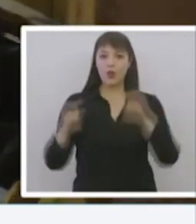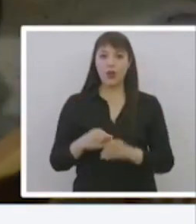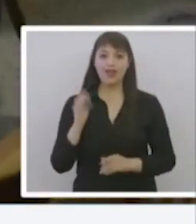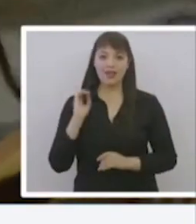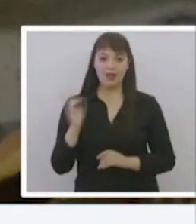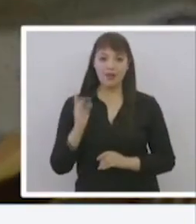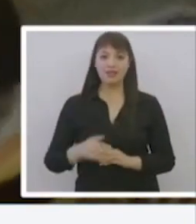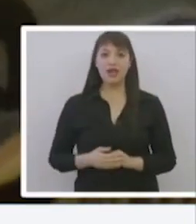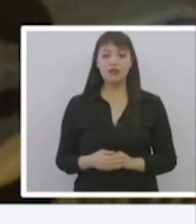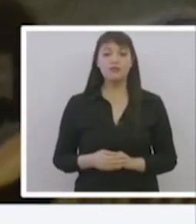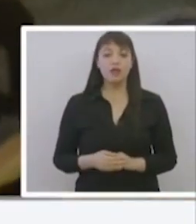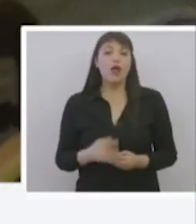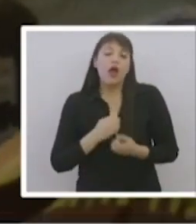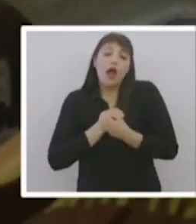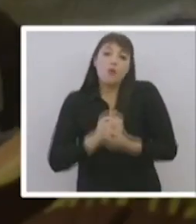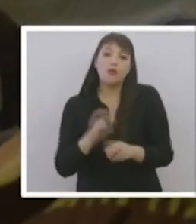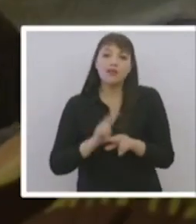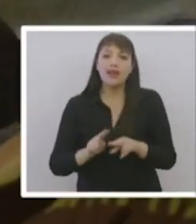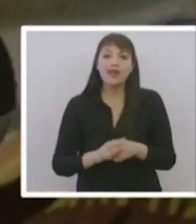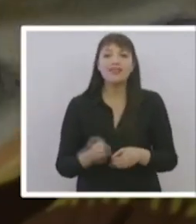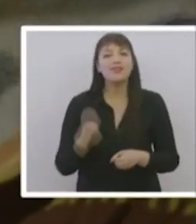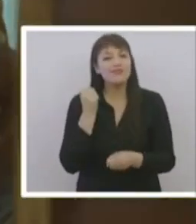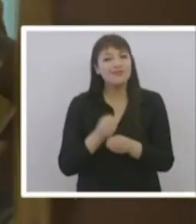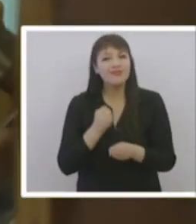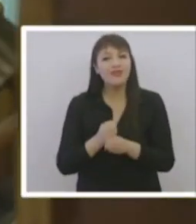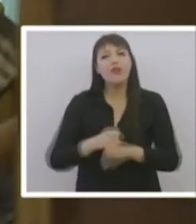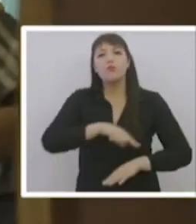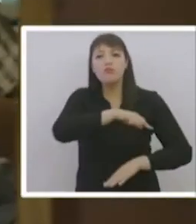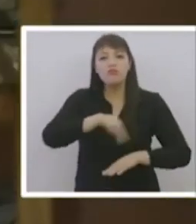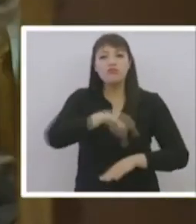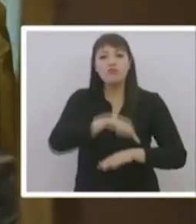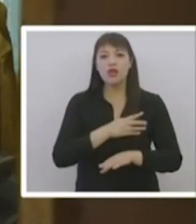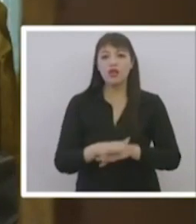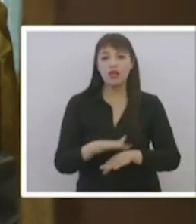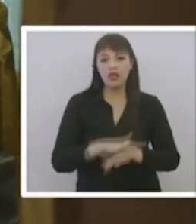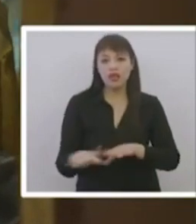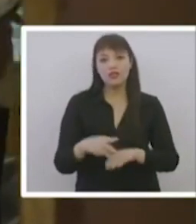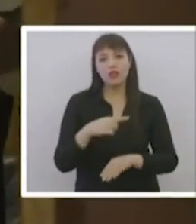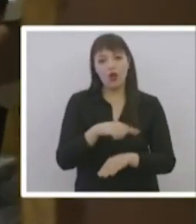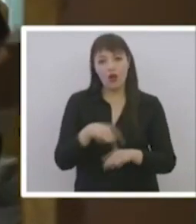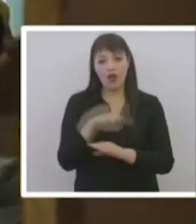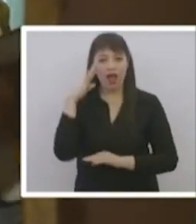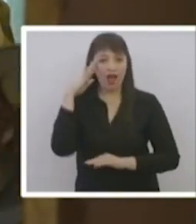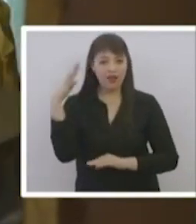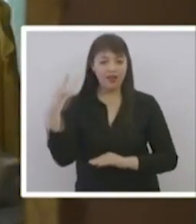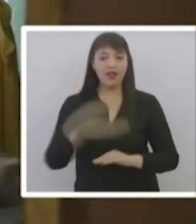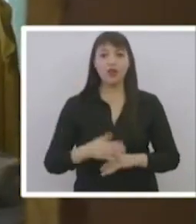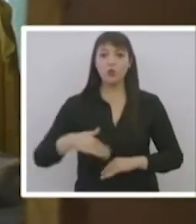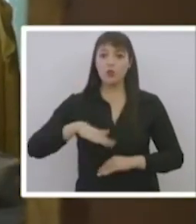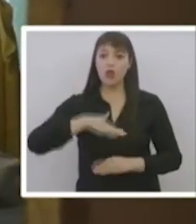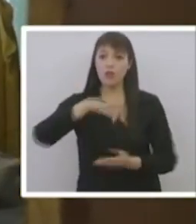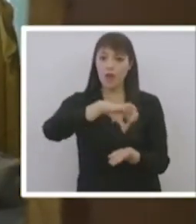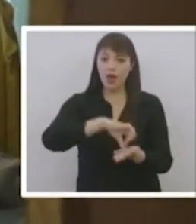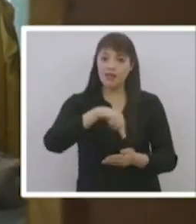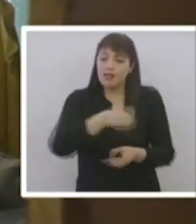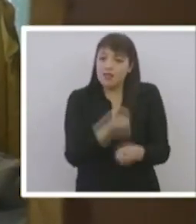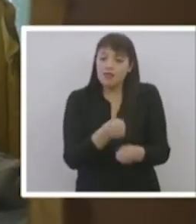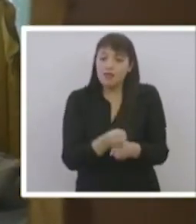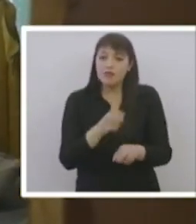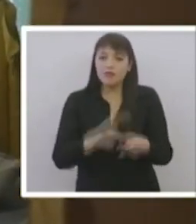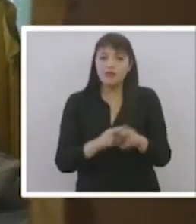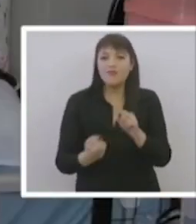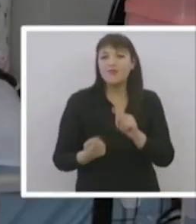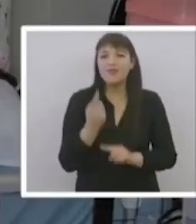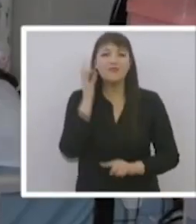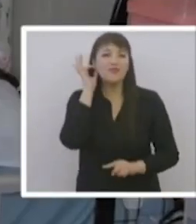una o dos veces a la semana, precisamente para que la persona que realiza labores de cuidado tenga respiro, ya sea para poder realizar